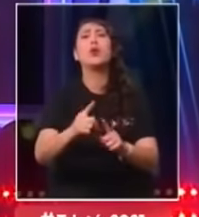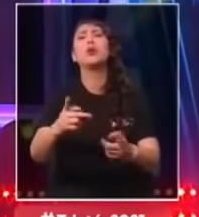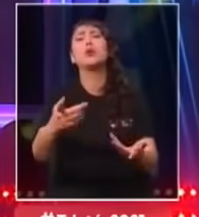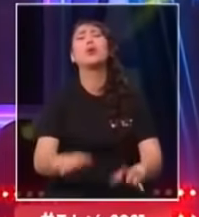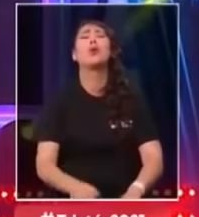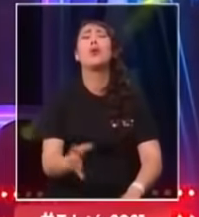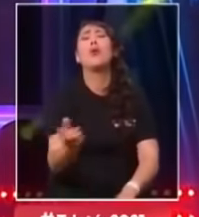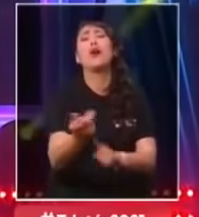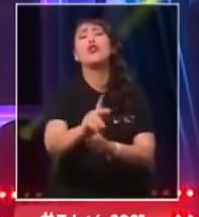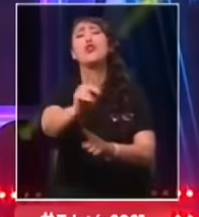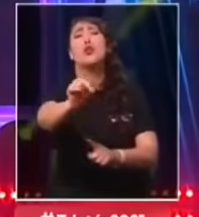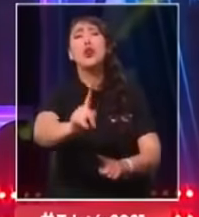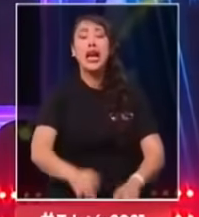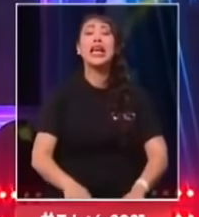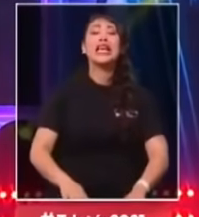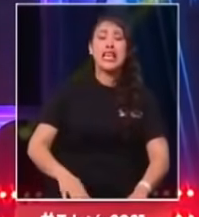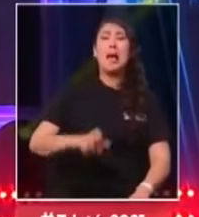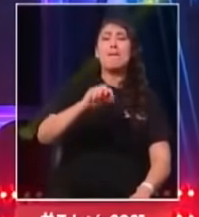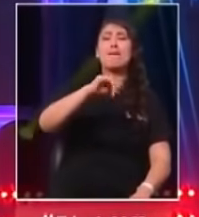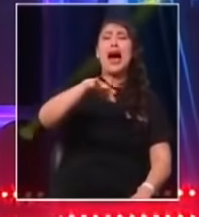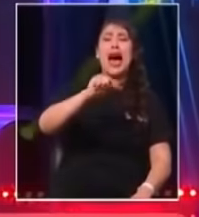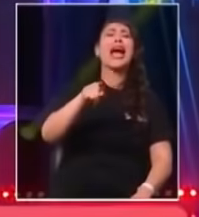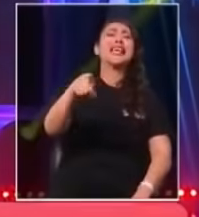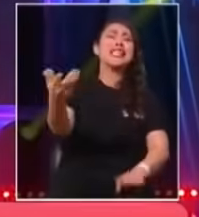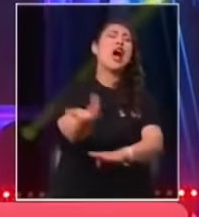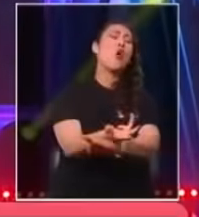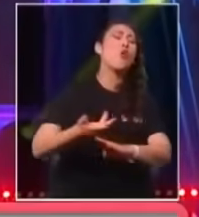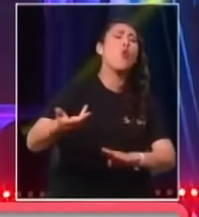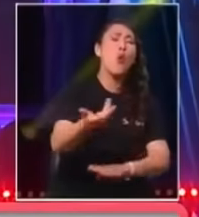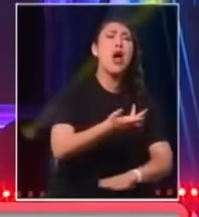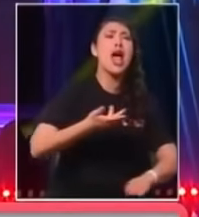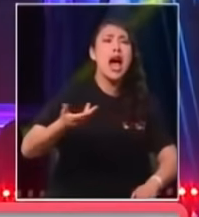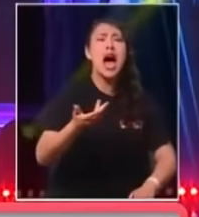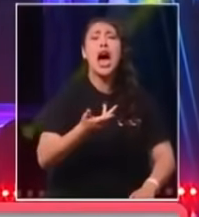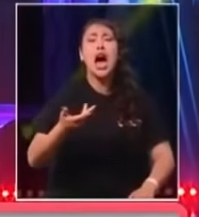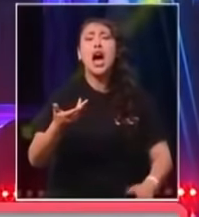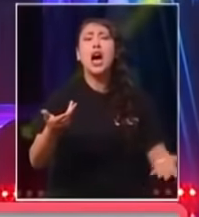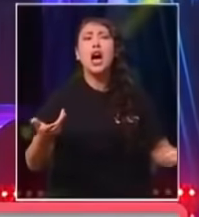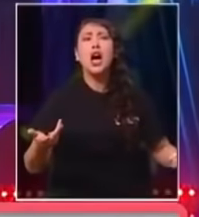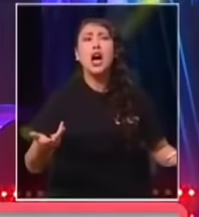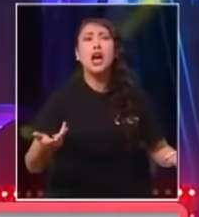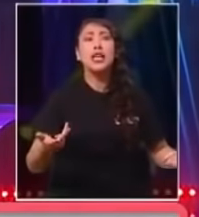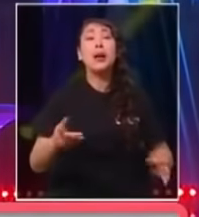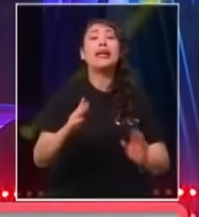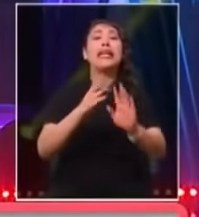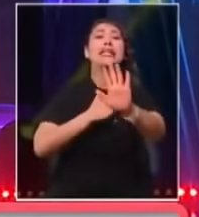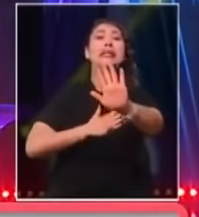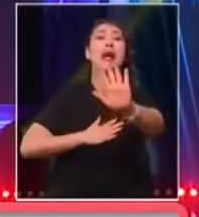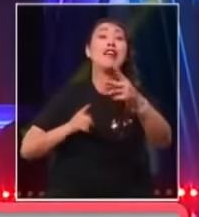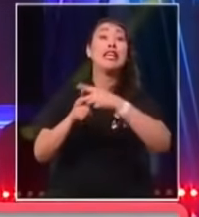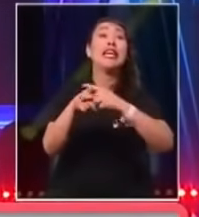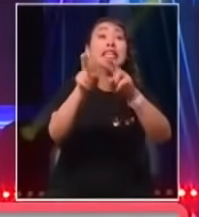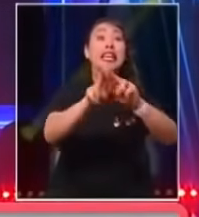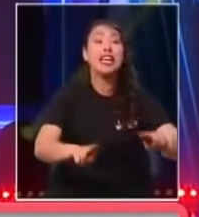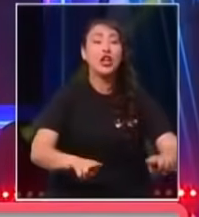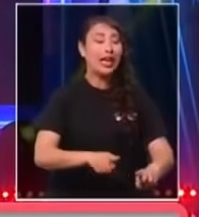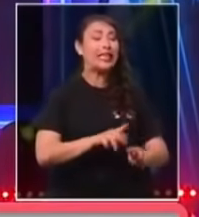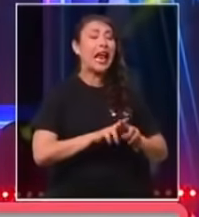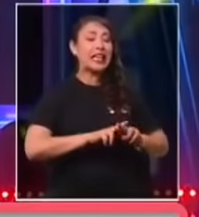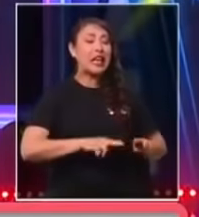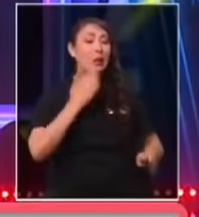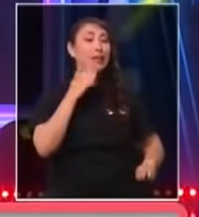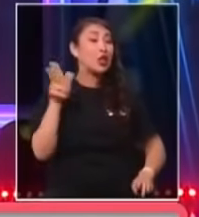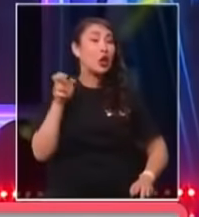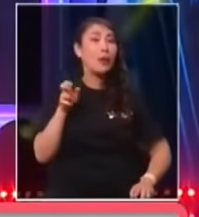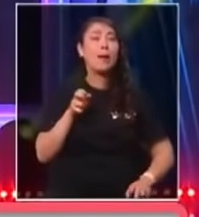weá, no. ¿Qué paja esa weá? No, Antaña. Te quieres, mi niño. Te quieres, mi niño.